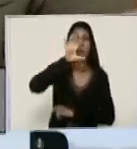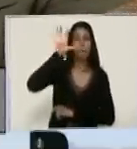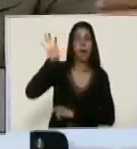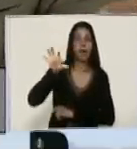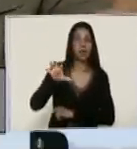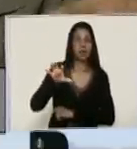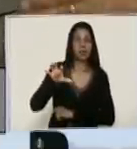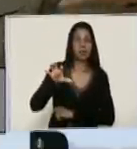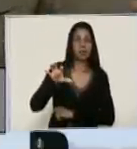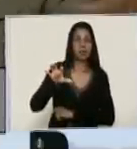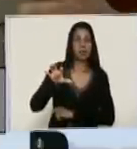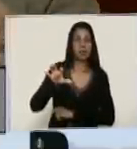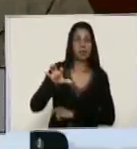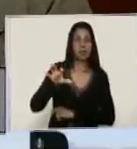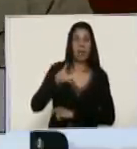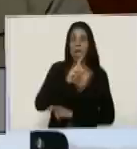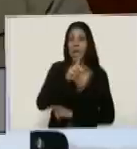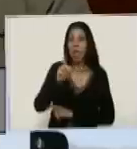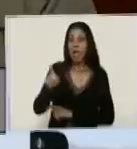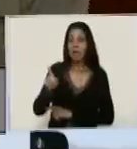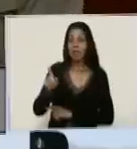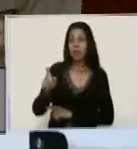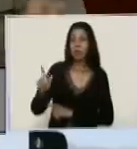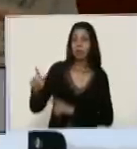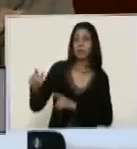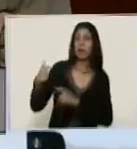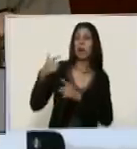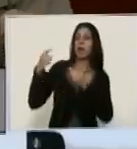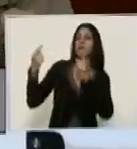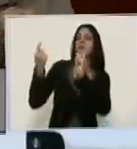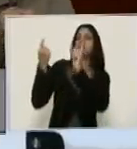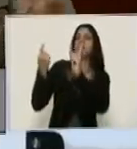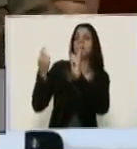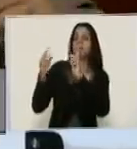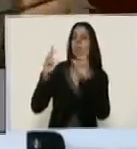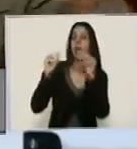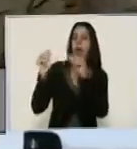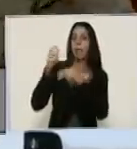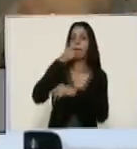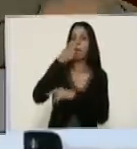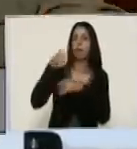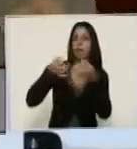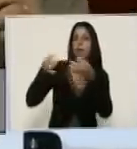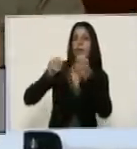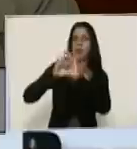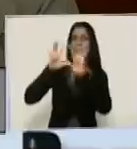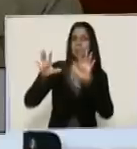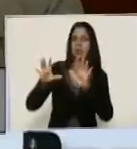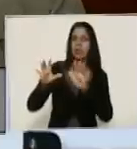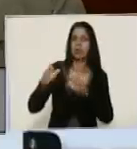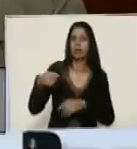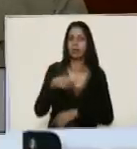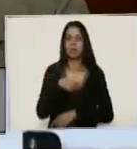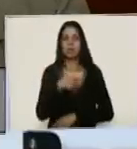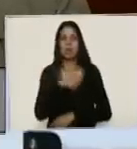explicar a esos pueblos el desastre que tienen y que han venido tapando con la crisis que ellos han generado en Venezuela.